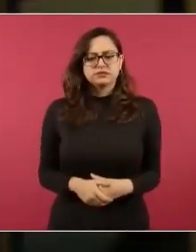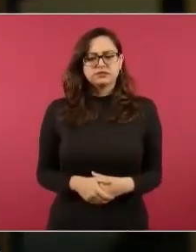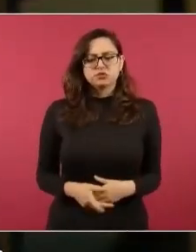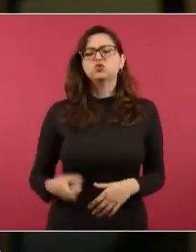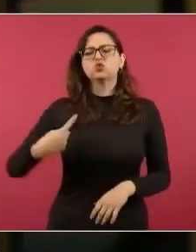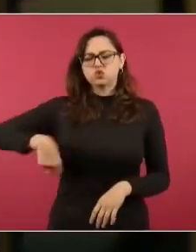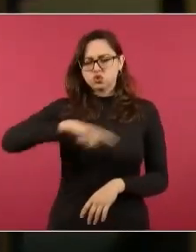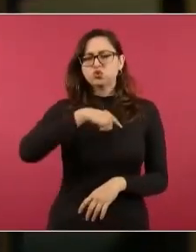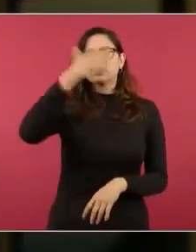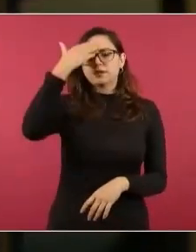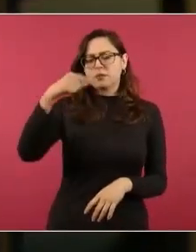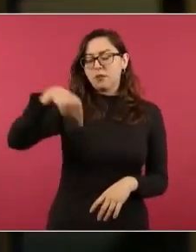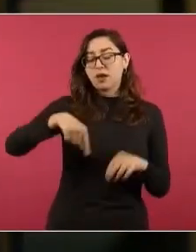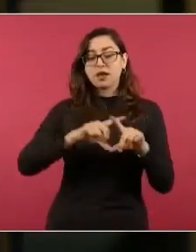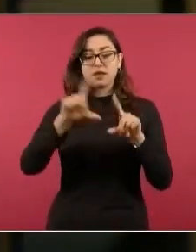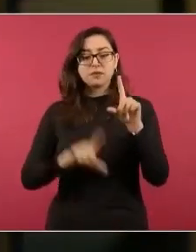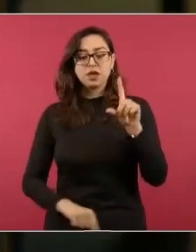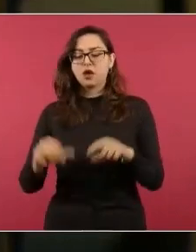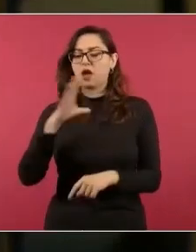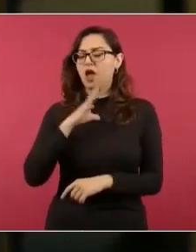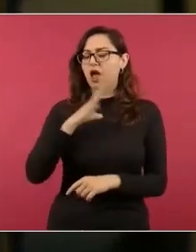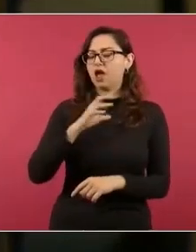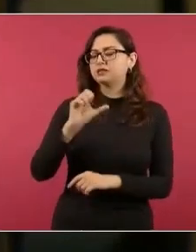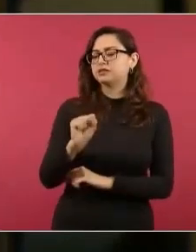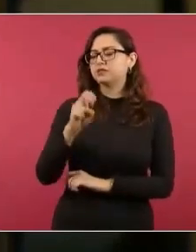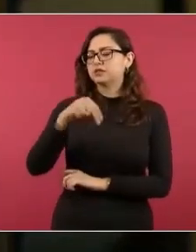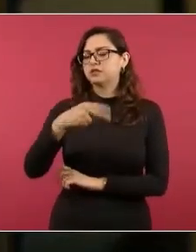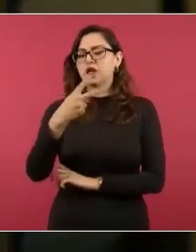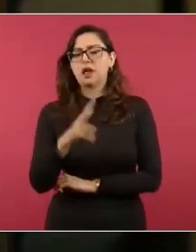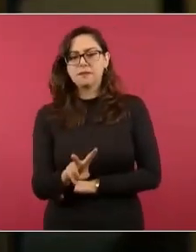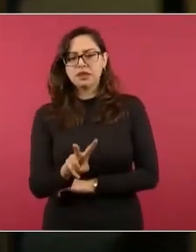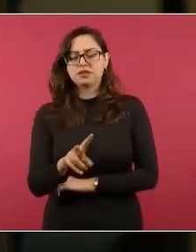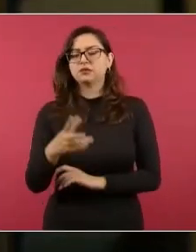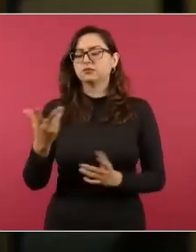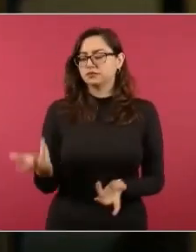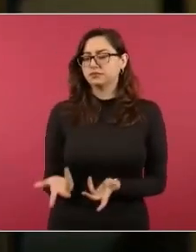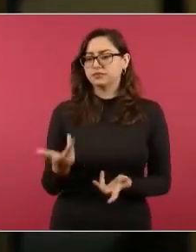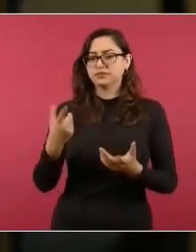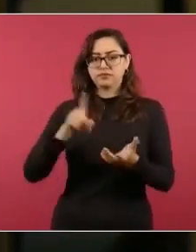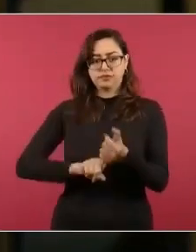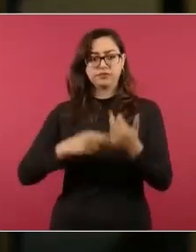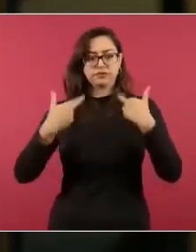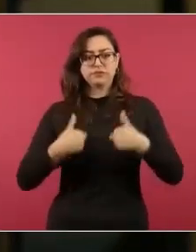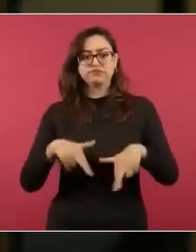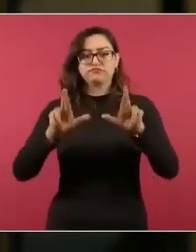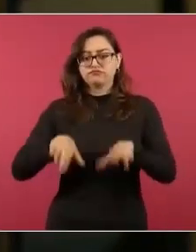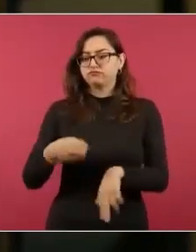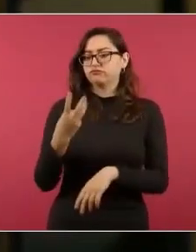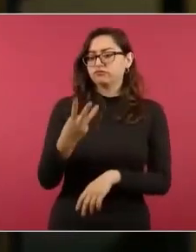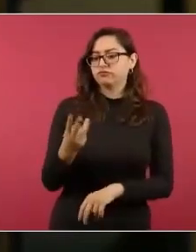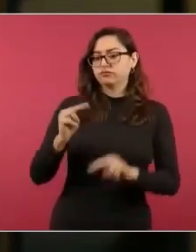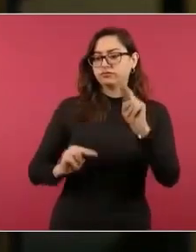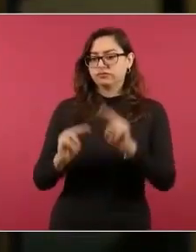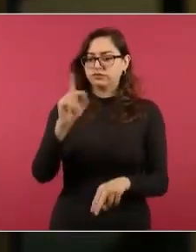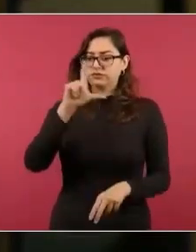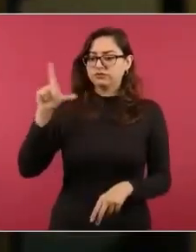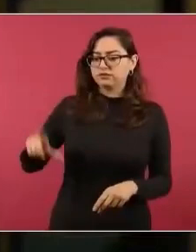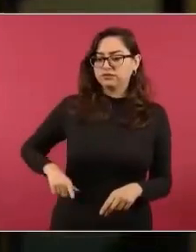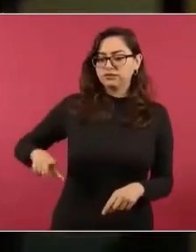víctimas que está conformado por los representantes de estos 3 niveles y estos 3 poderes. Según la Ley General,